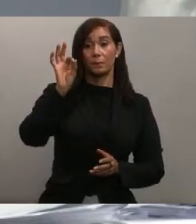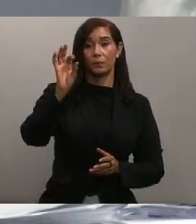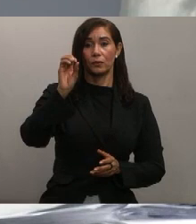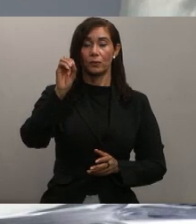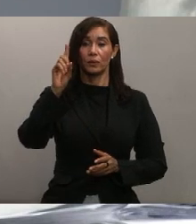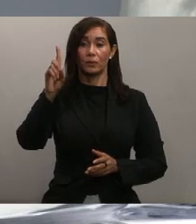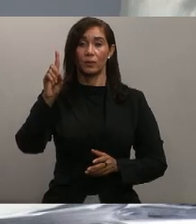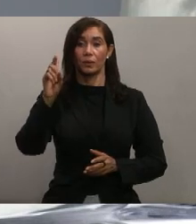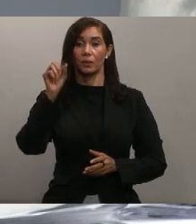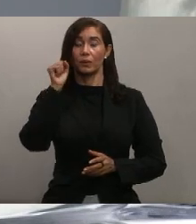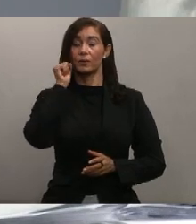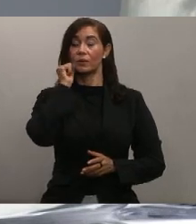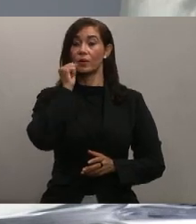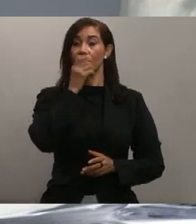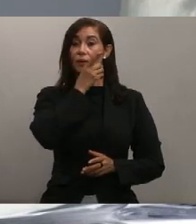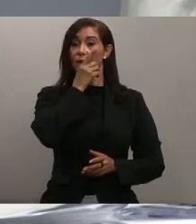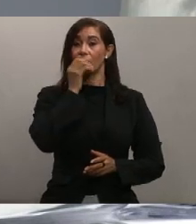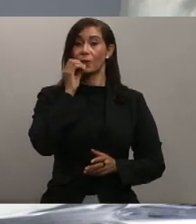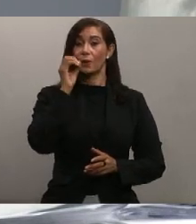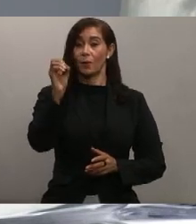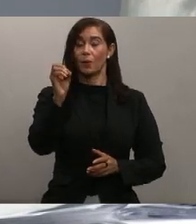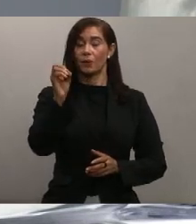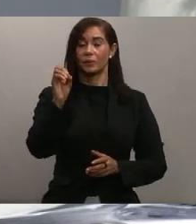6.01% Santo Domingo Oeste,